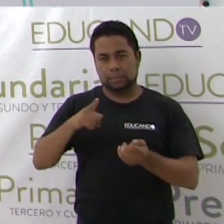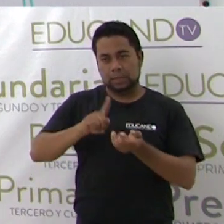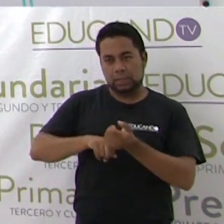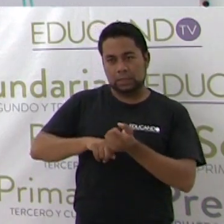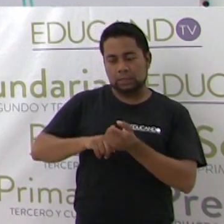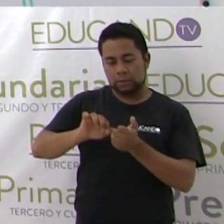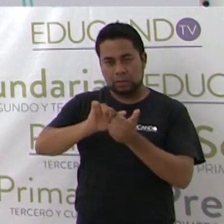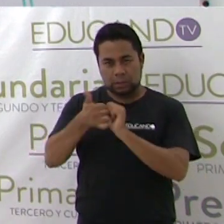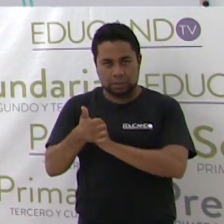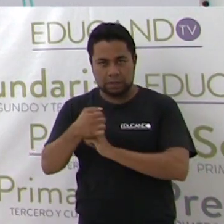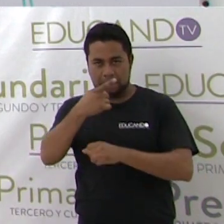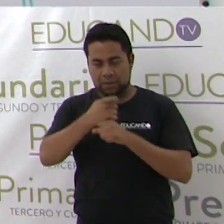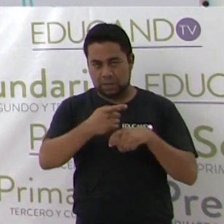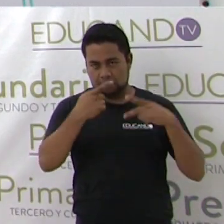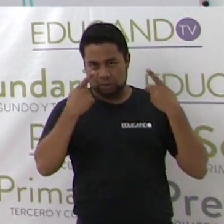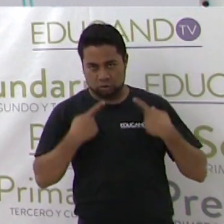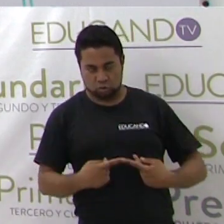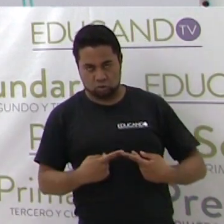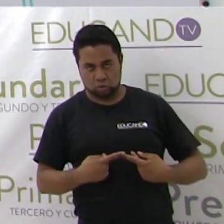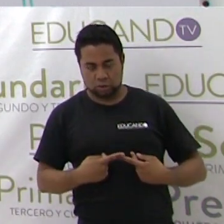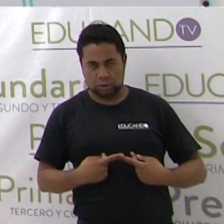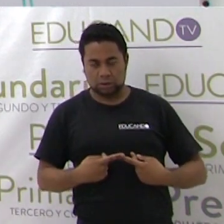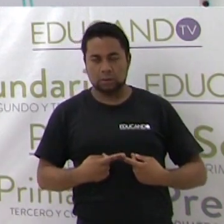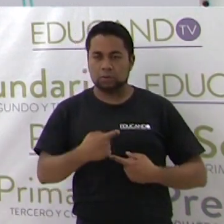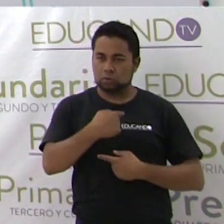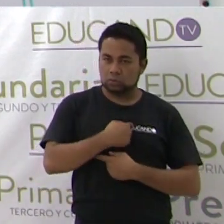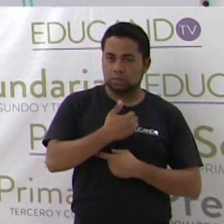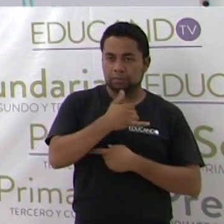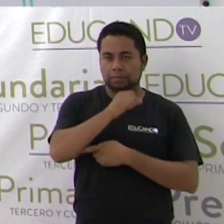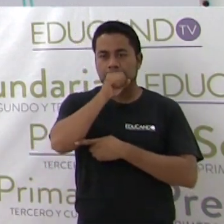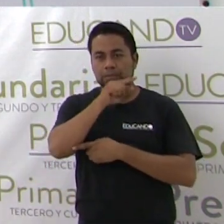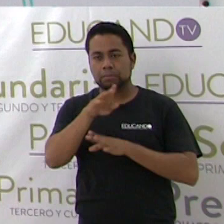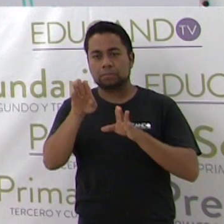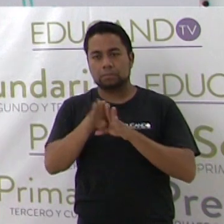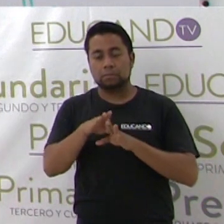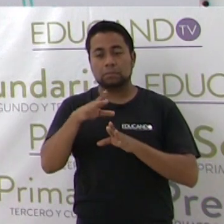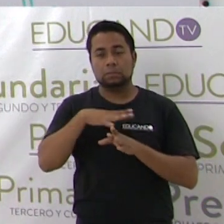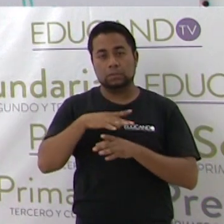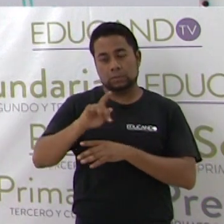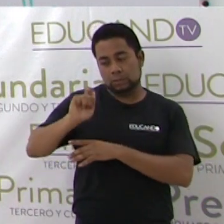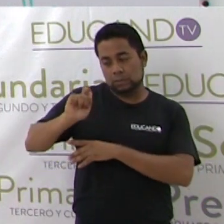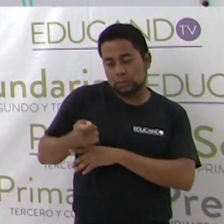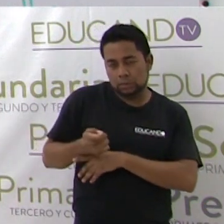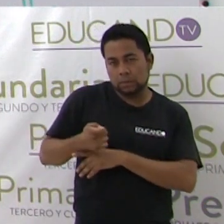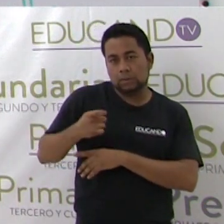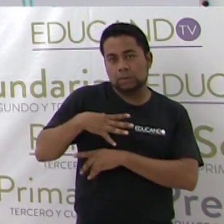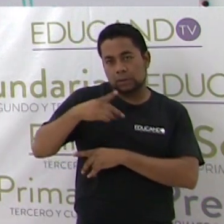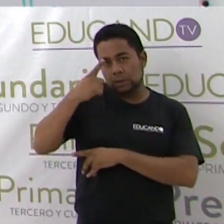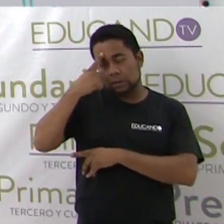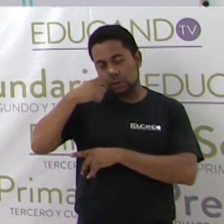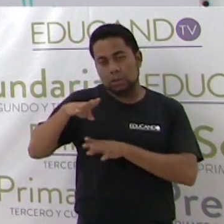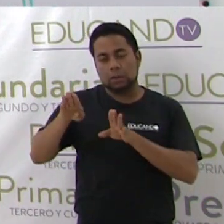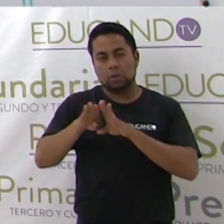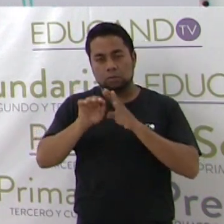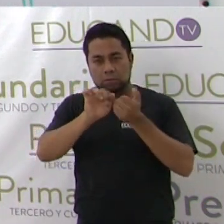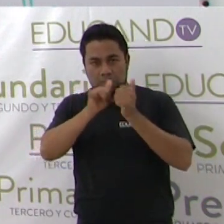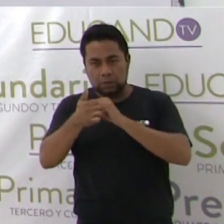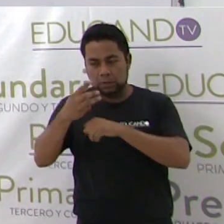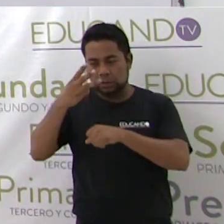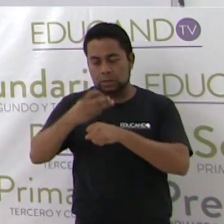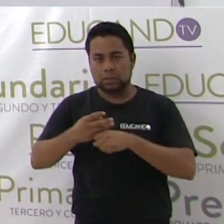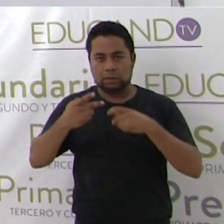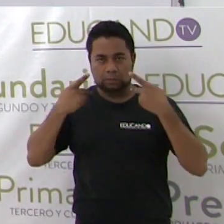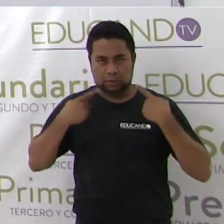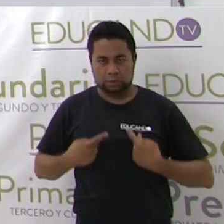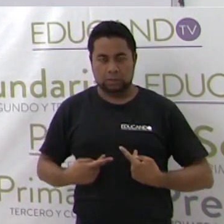conjugados en primera persona o en el yo, y también van a llevar tilde los que se encuentren conjugados en la